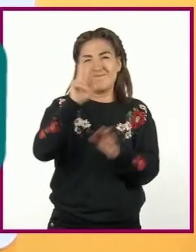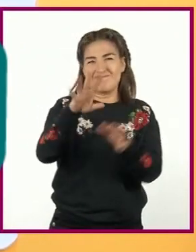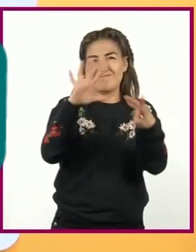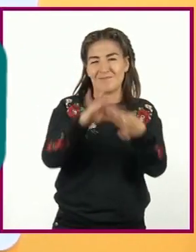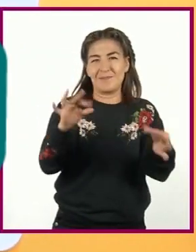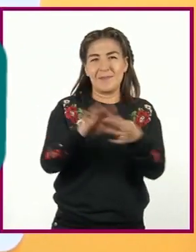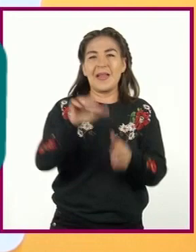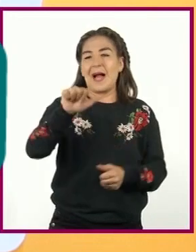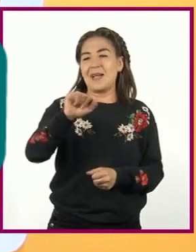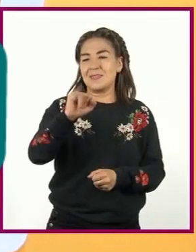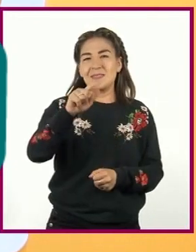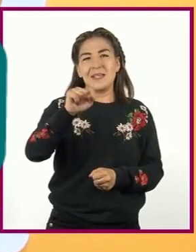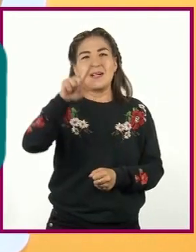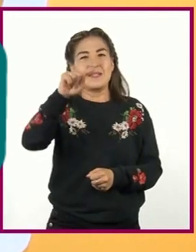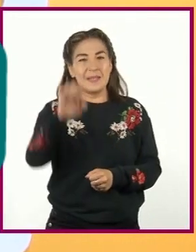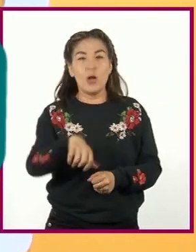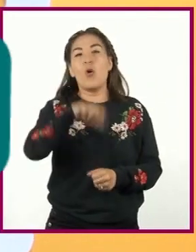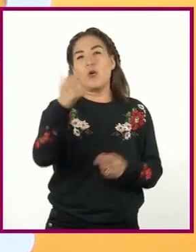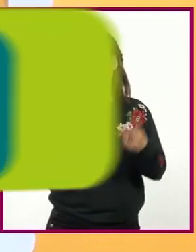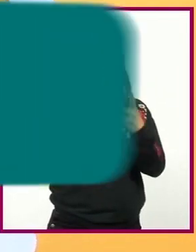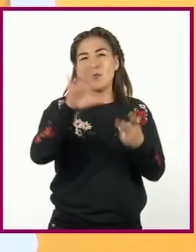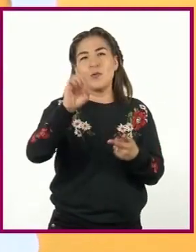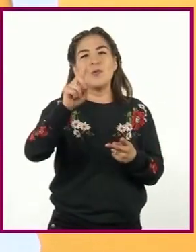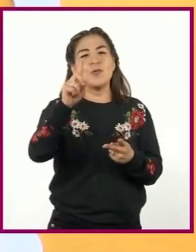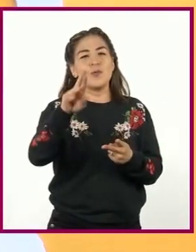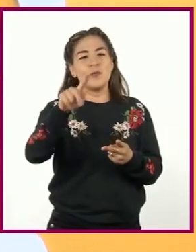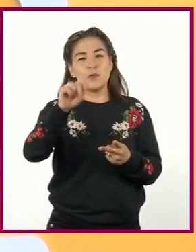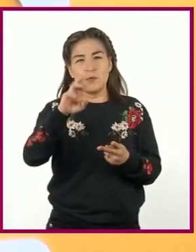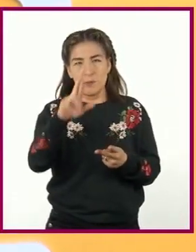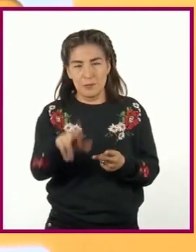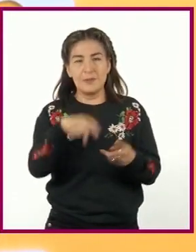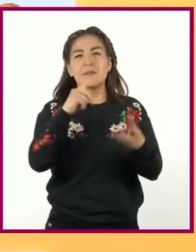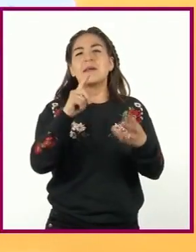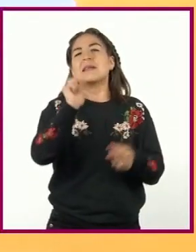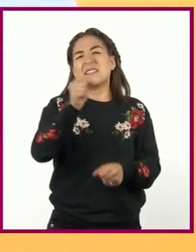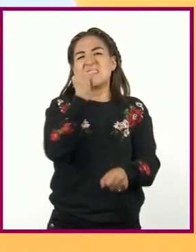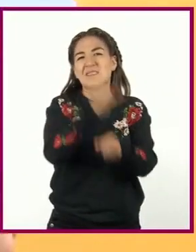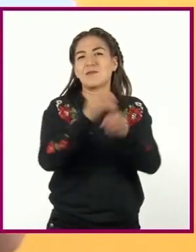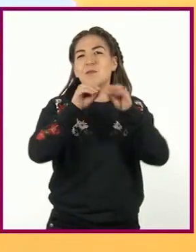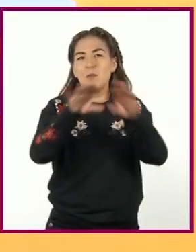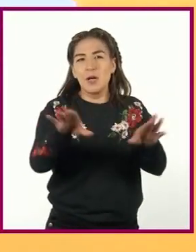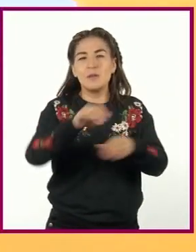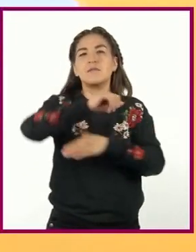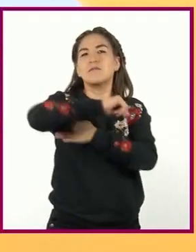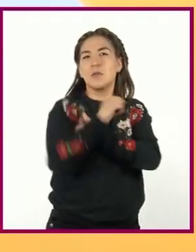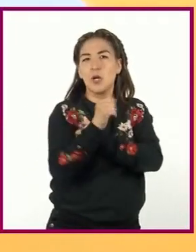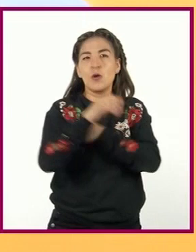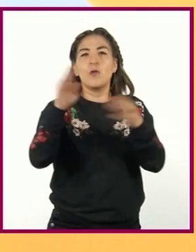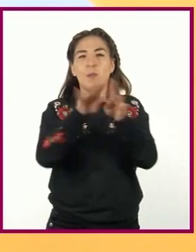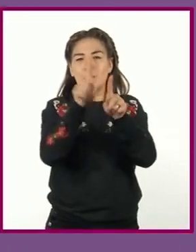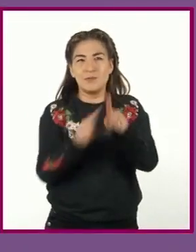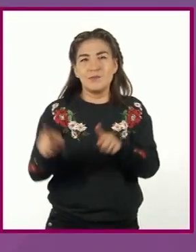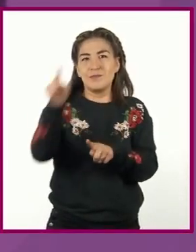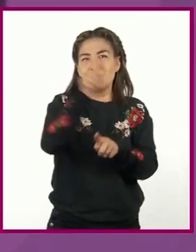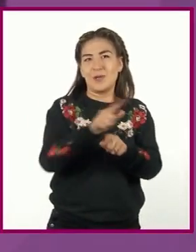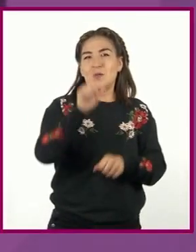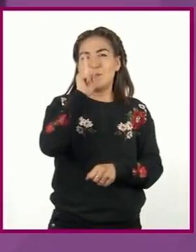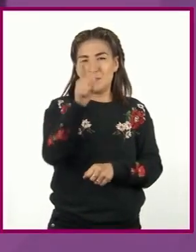materiales aislantes y conductores, así como información adicional sobre la carga y corriente eléctrica.